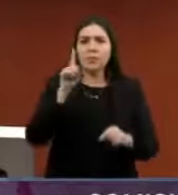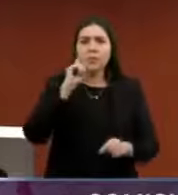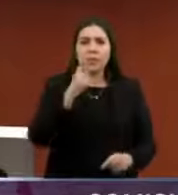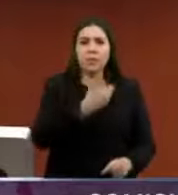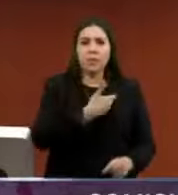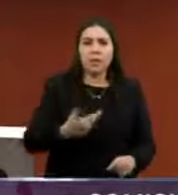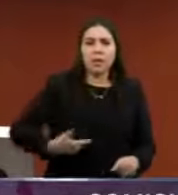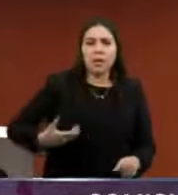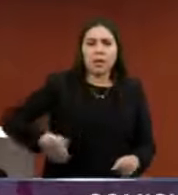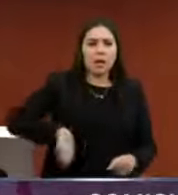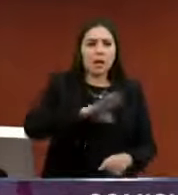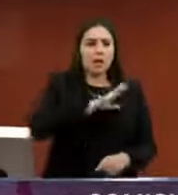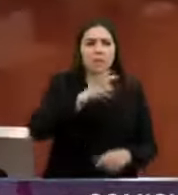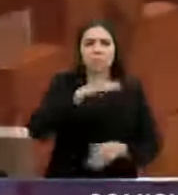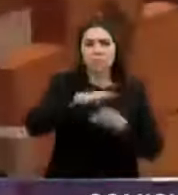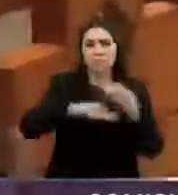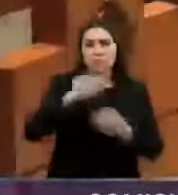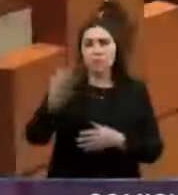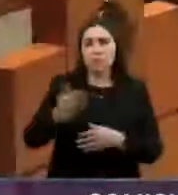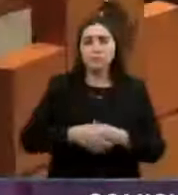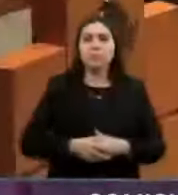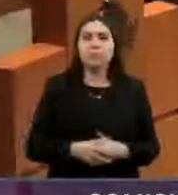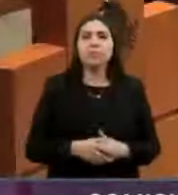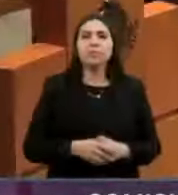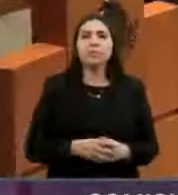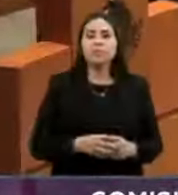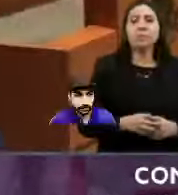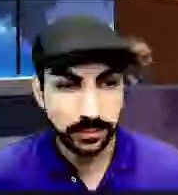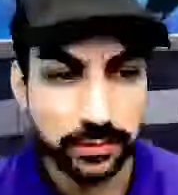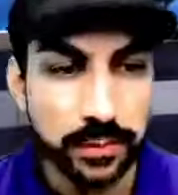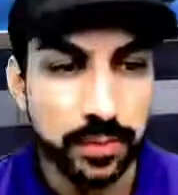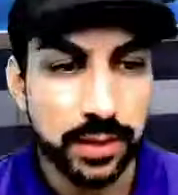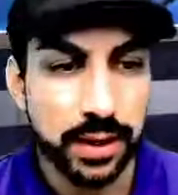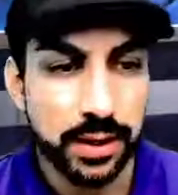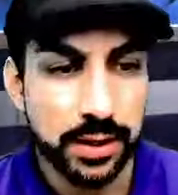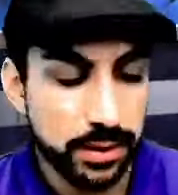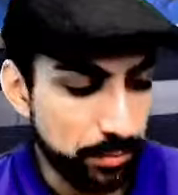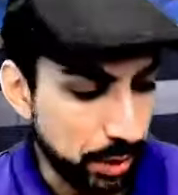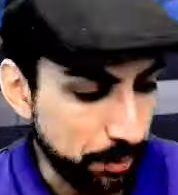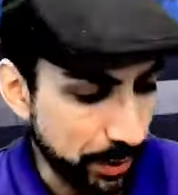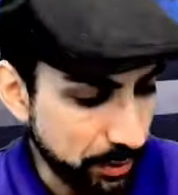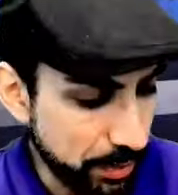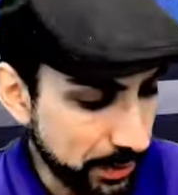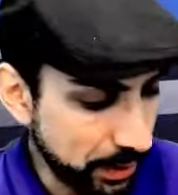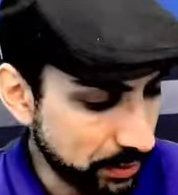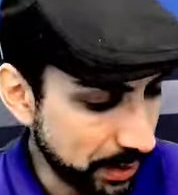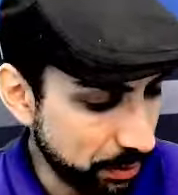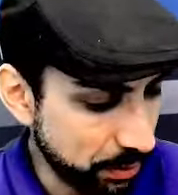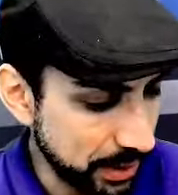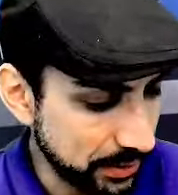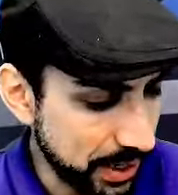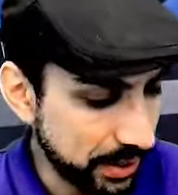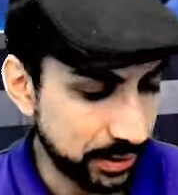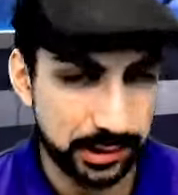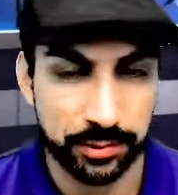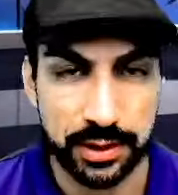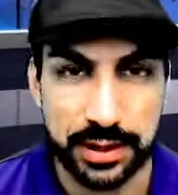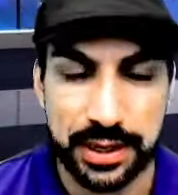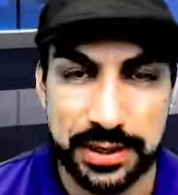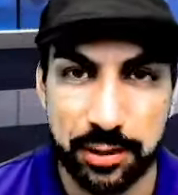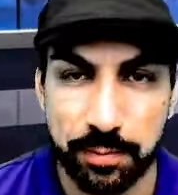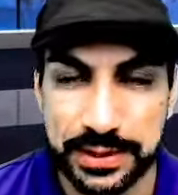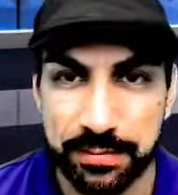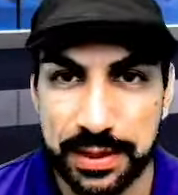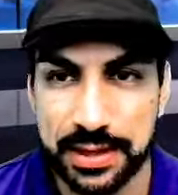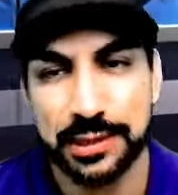Claudia Sheinbaum. ¿Es cuánto? Continúe la diputada Edna Giselle Díaz Acevedo. Bueno, pues obviamente no se quedó con las ganas de responderle